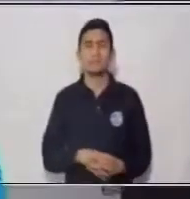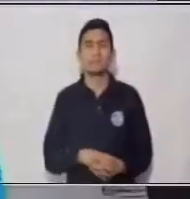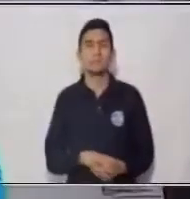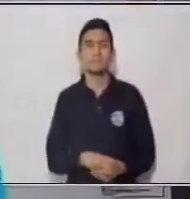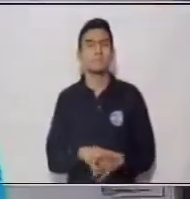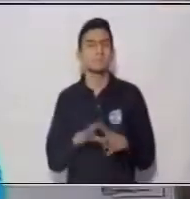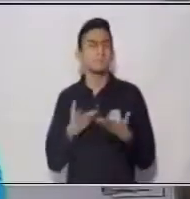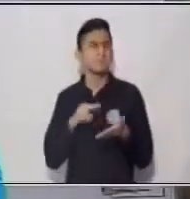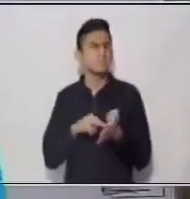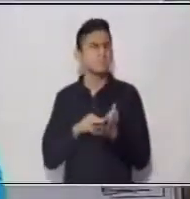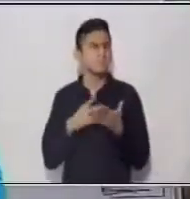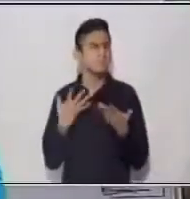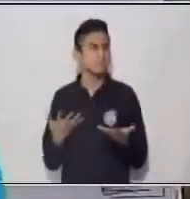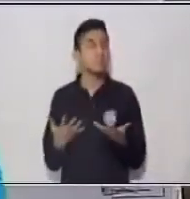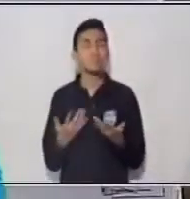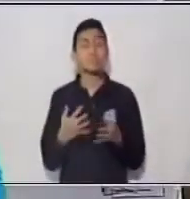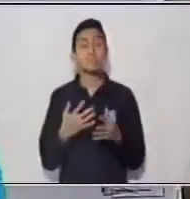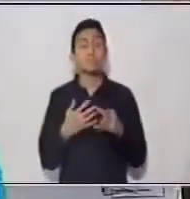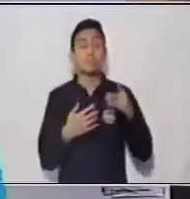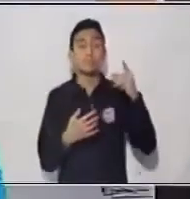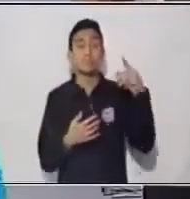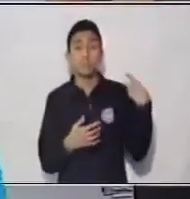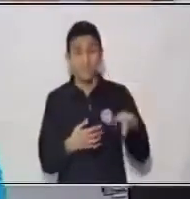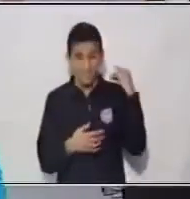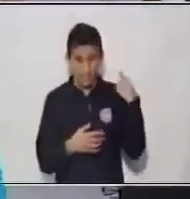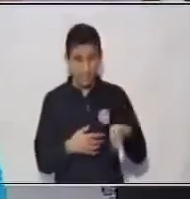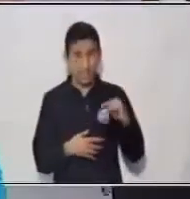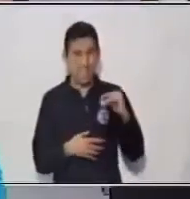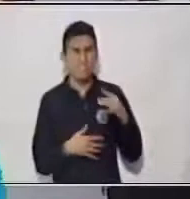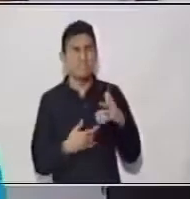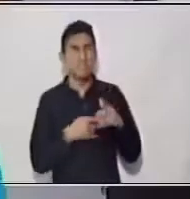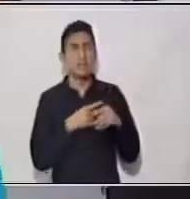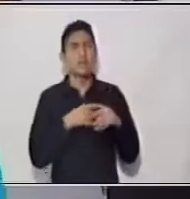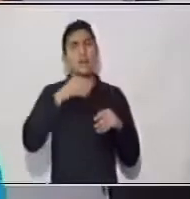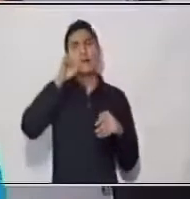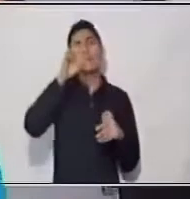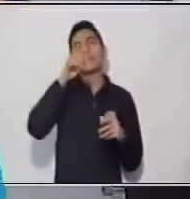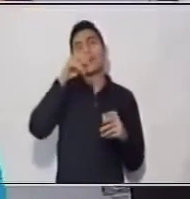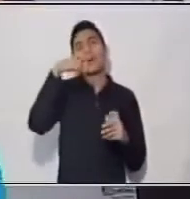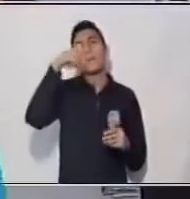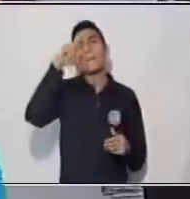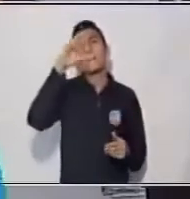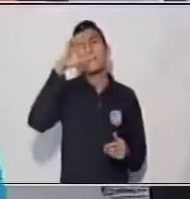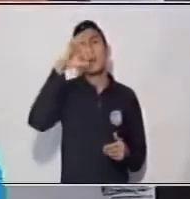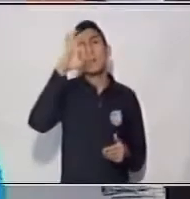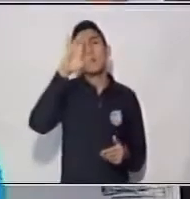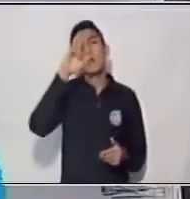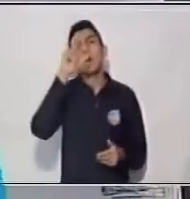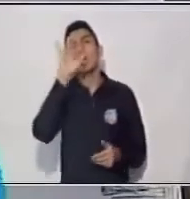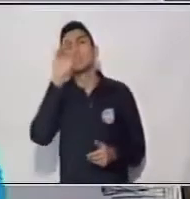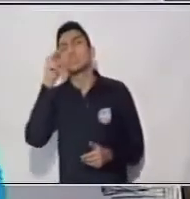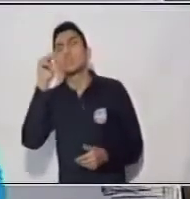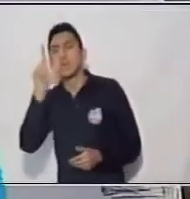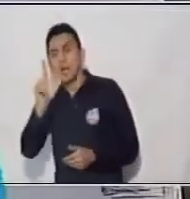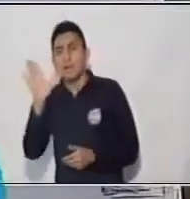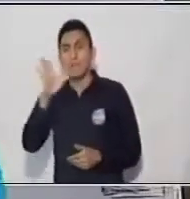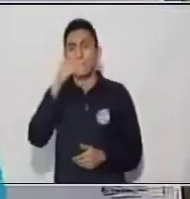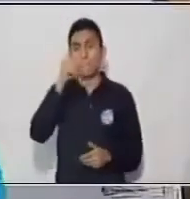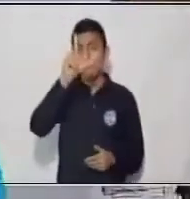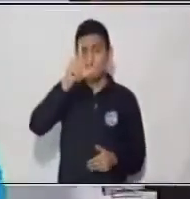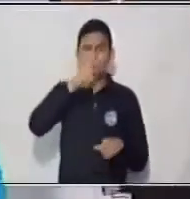¿Qué significa? Que la velocidad es proporcional al tiempo. Significa